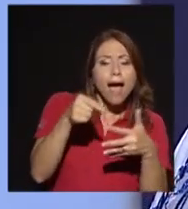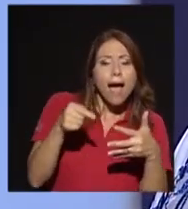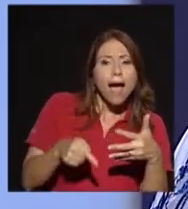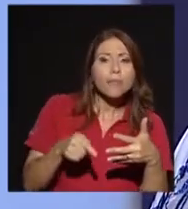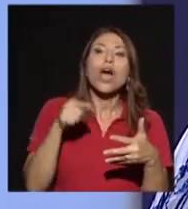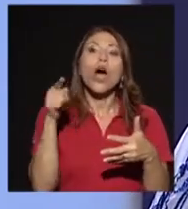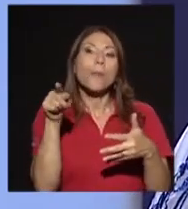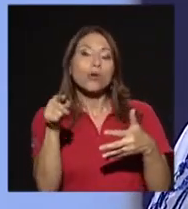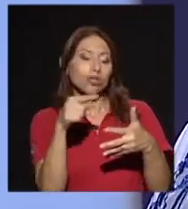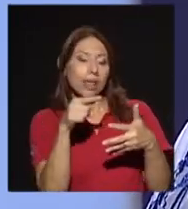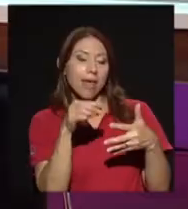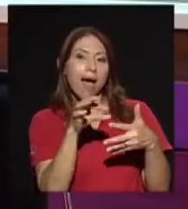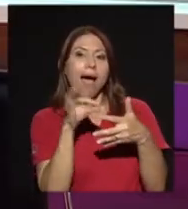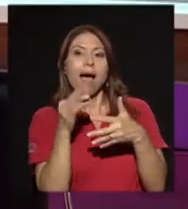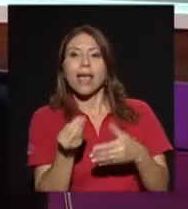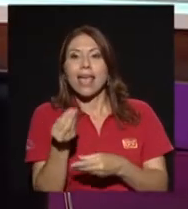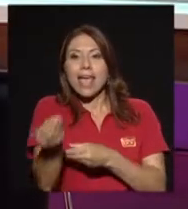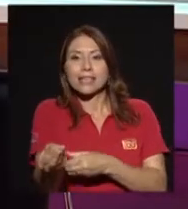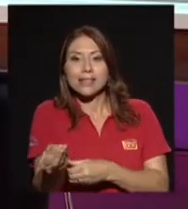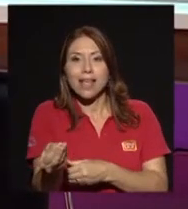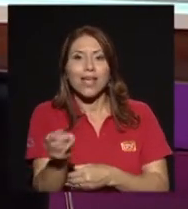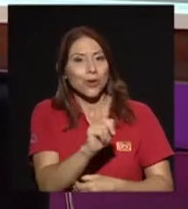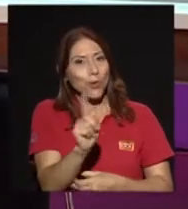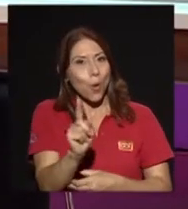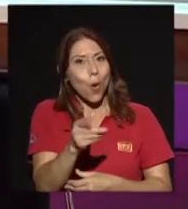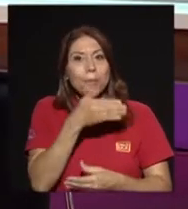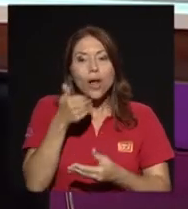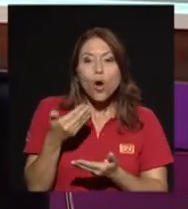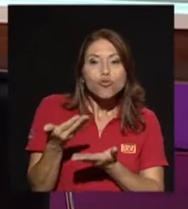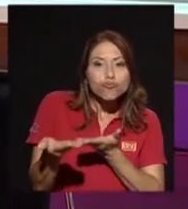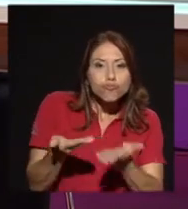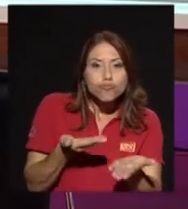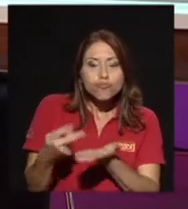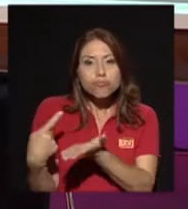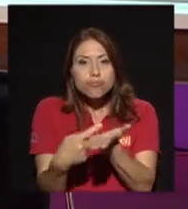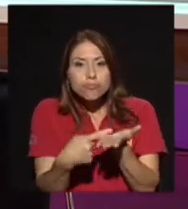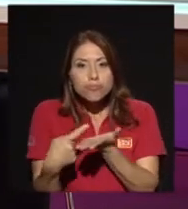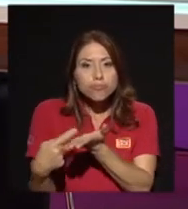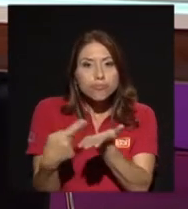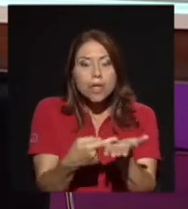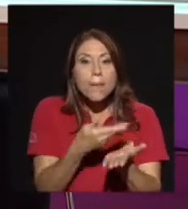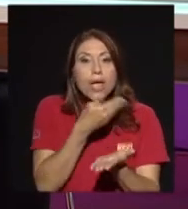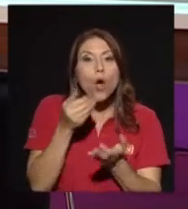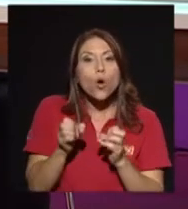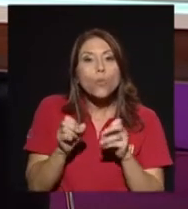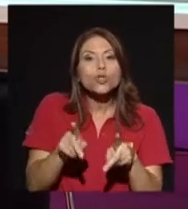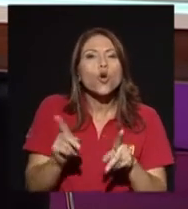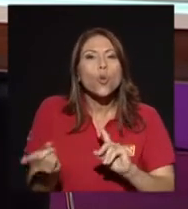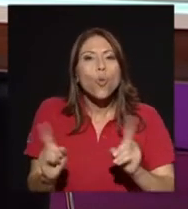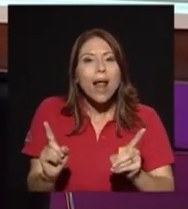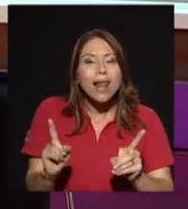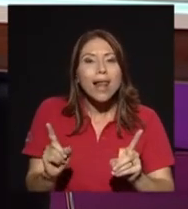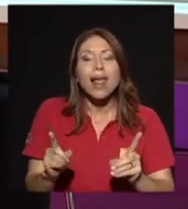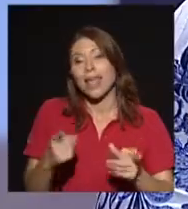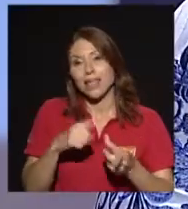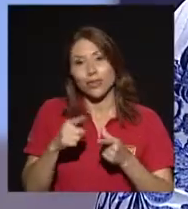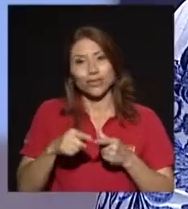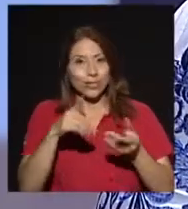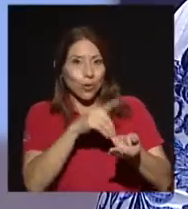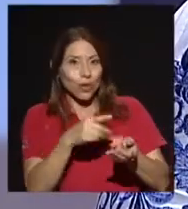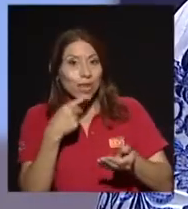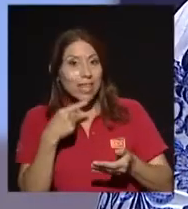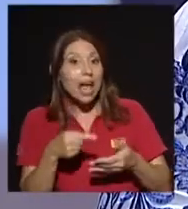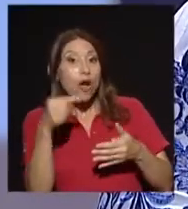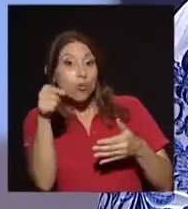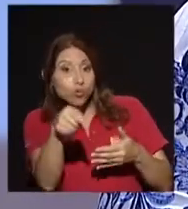sino brindarle la oferta, discutir con la paciente cuál es su mejor opción y por consiguiente decir, bueno, dentro de sus opciones, cuál es la que usted